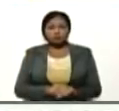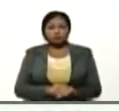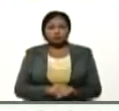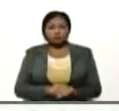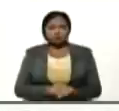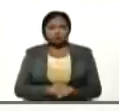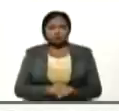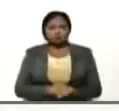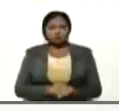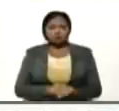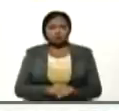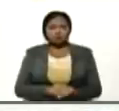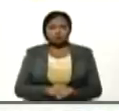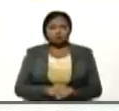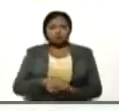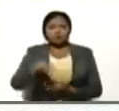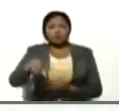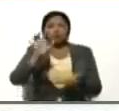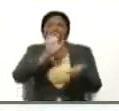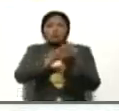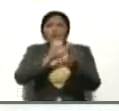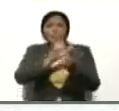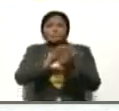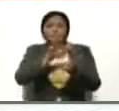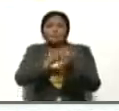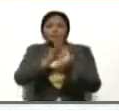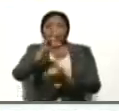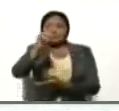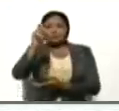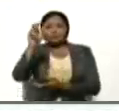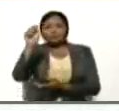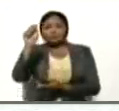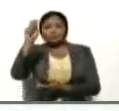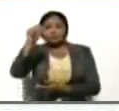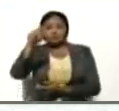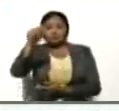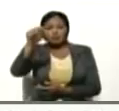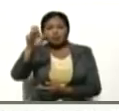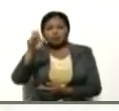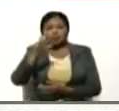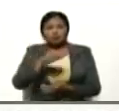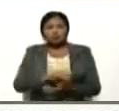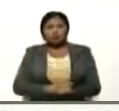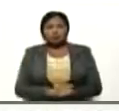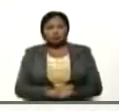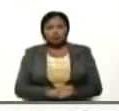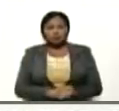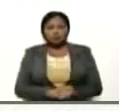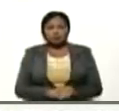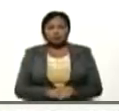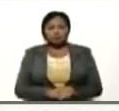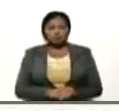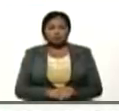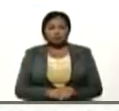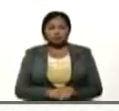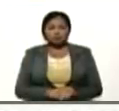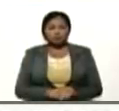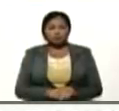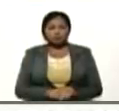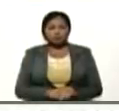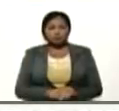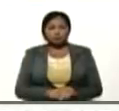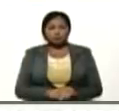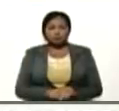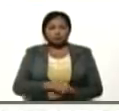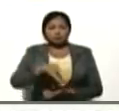Para el estado Nueva Esparta, candidato Dante Rivas. Compañero Dante Rivas. Para